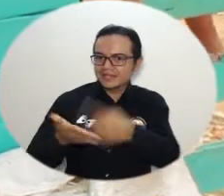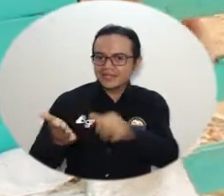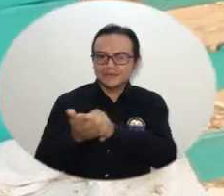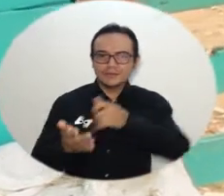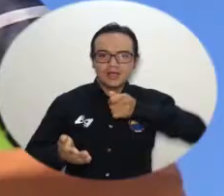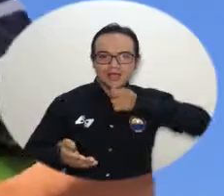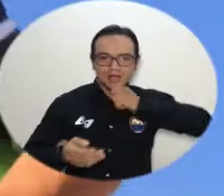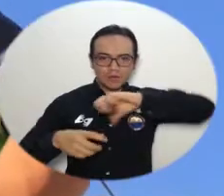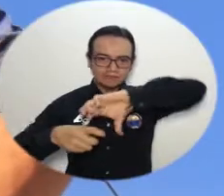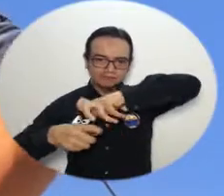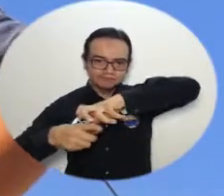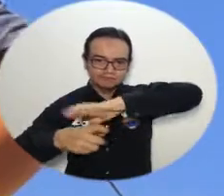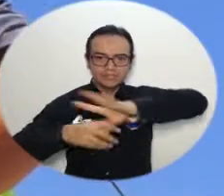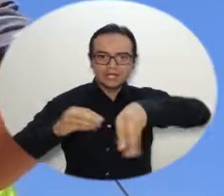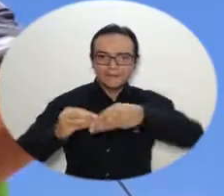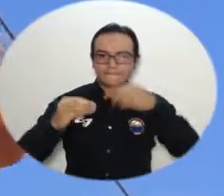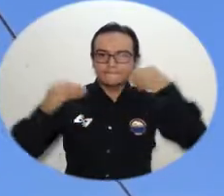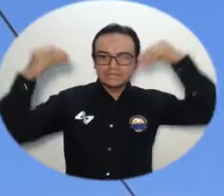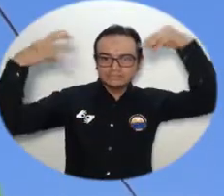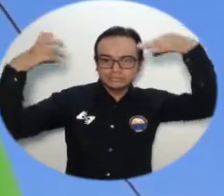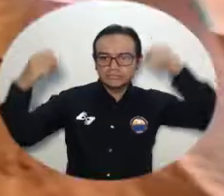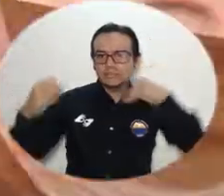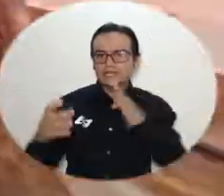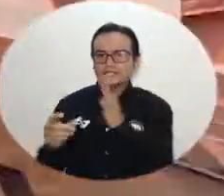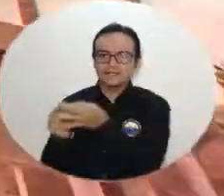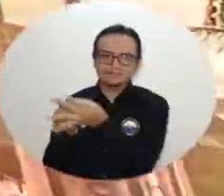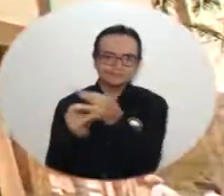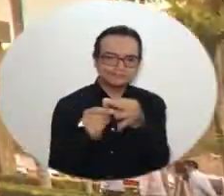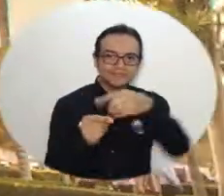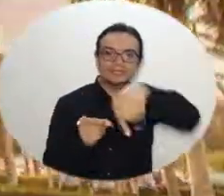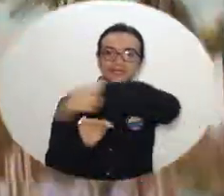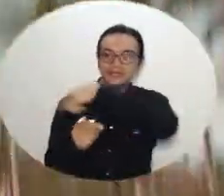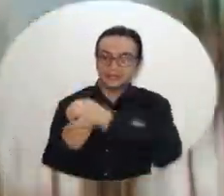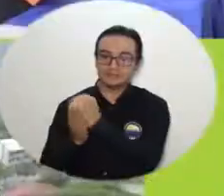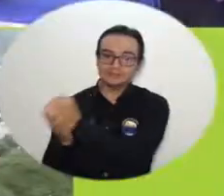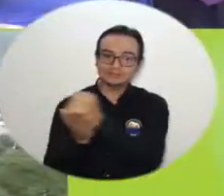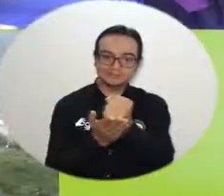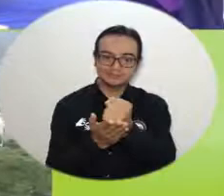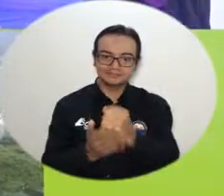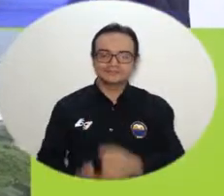saneamiento básico y energía limpia a comunidades rurales.